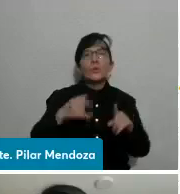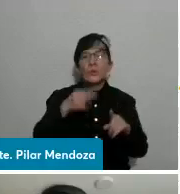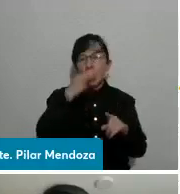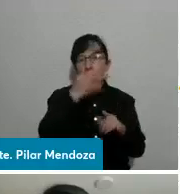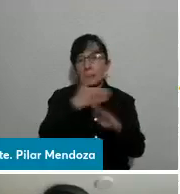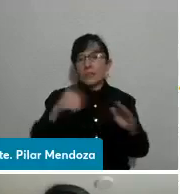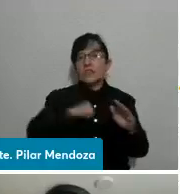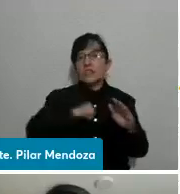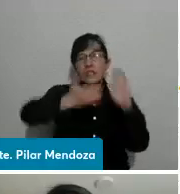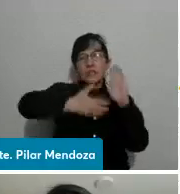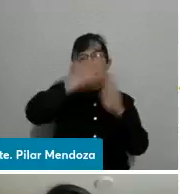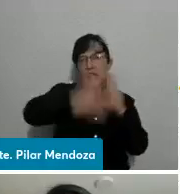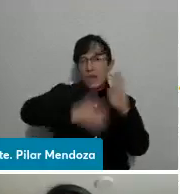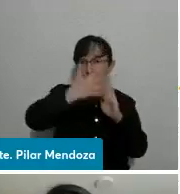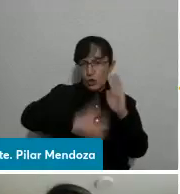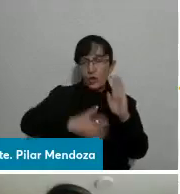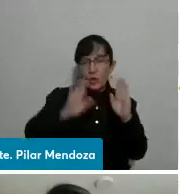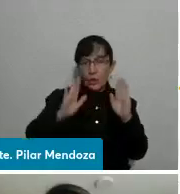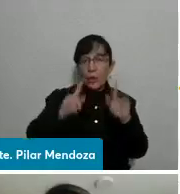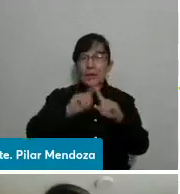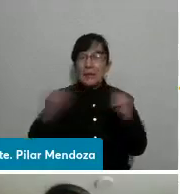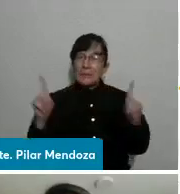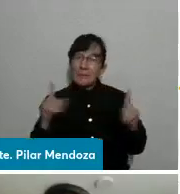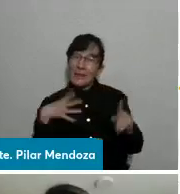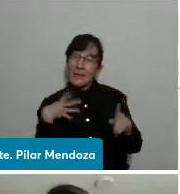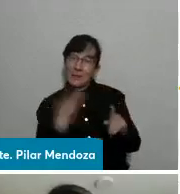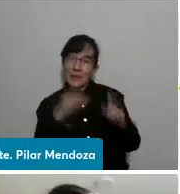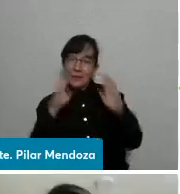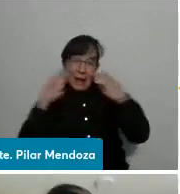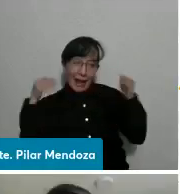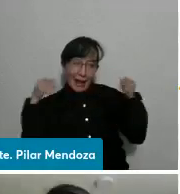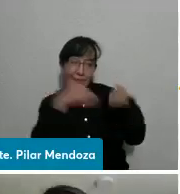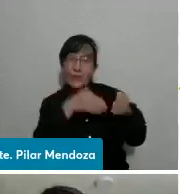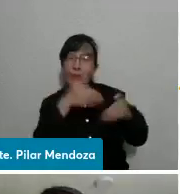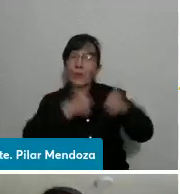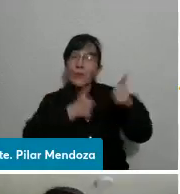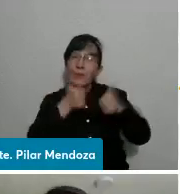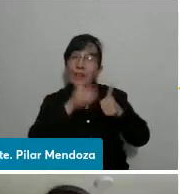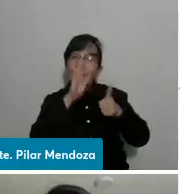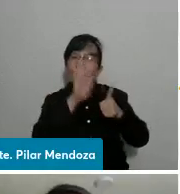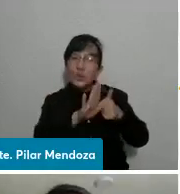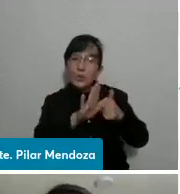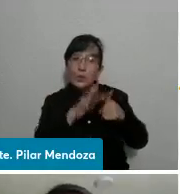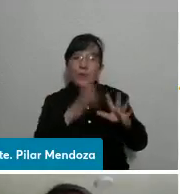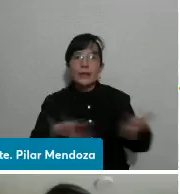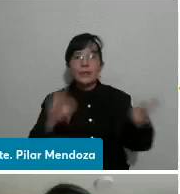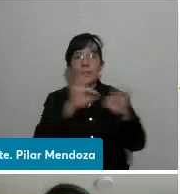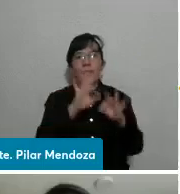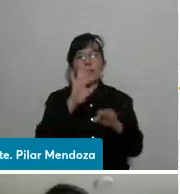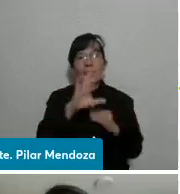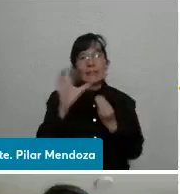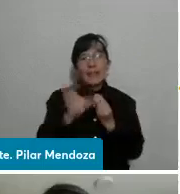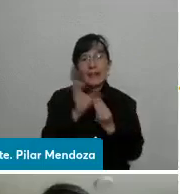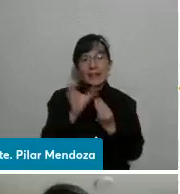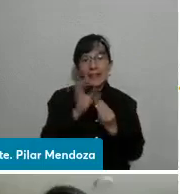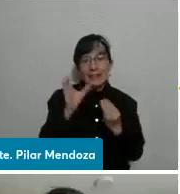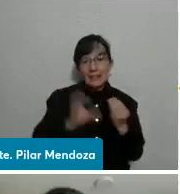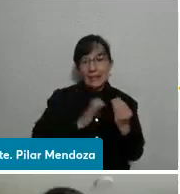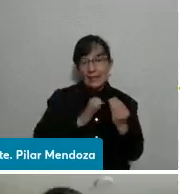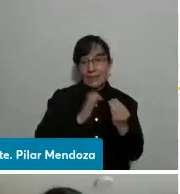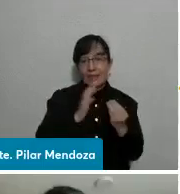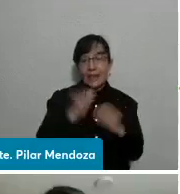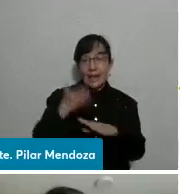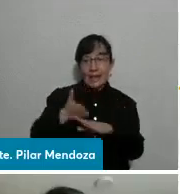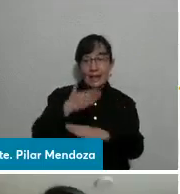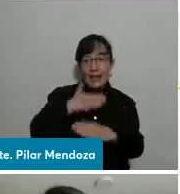siempre vemos las habilidades que los estudiantes pueden demostrar. Por eso partimos de una caracterización que se aborda desde el comienzo de